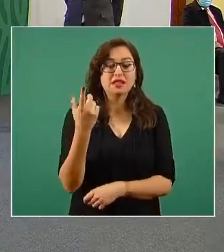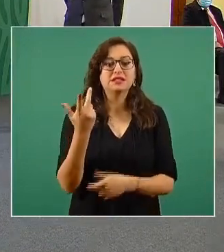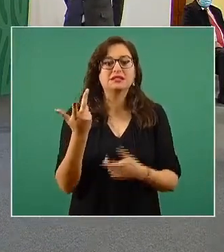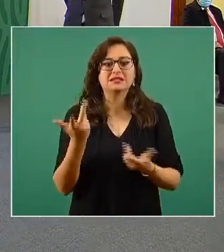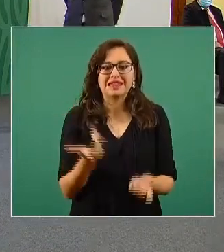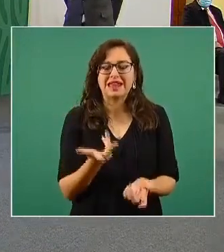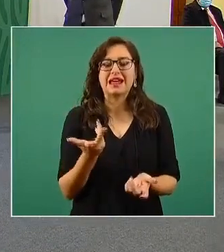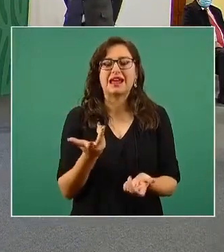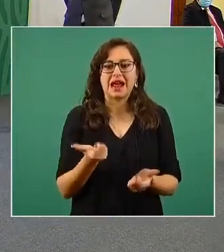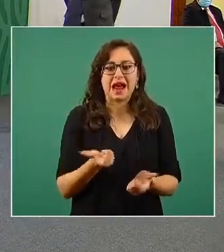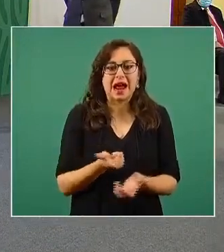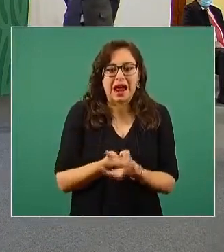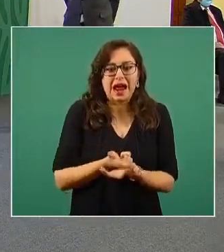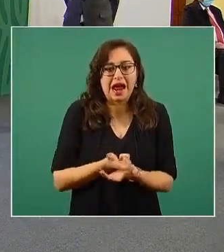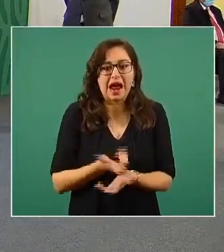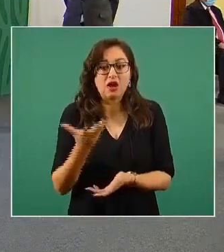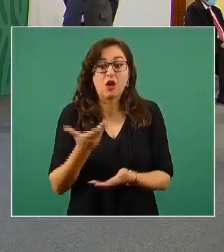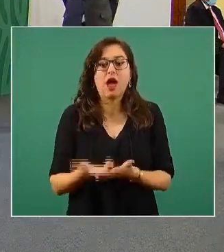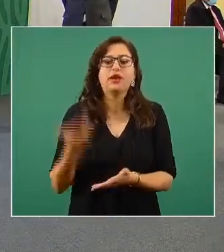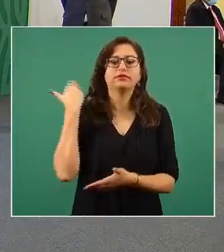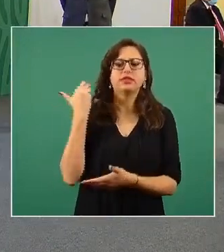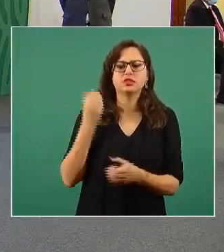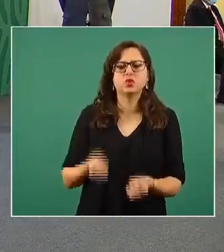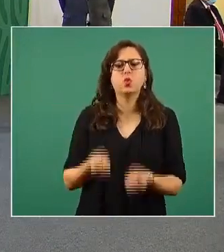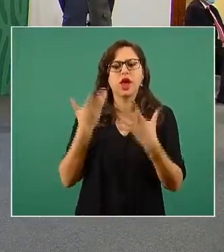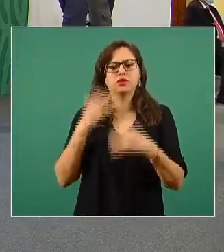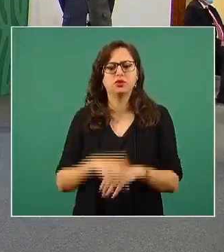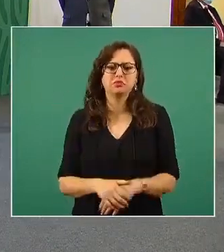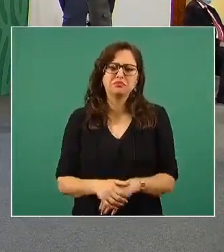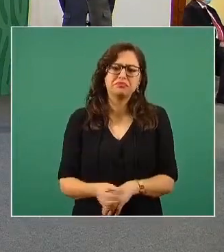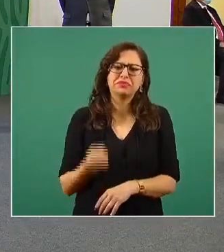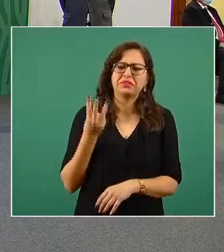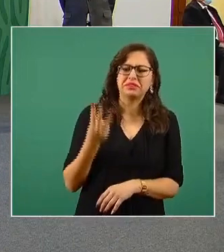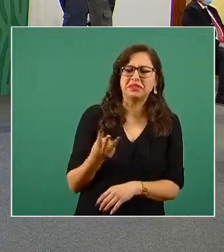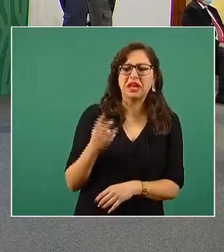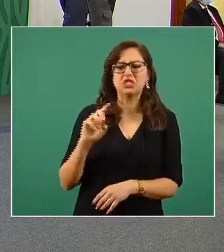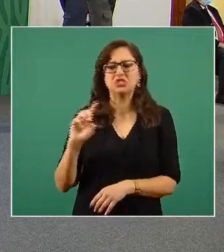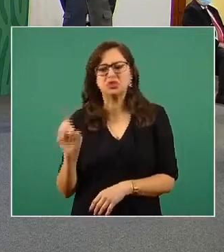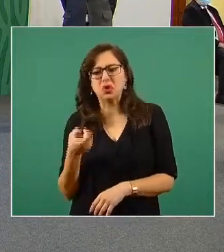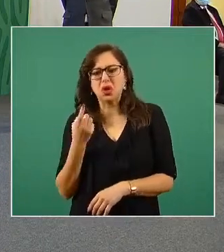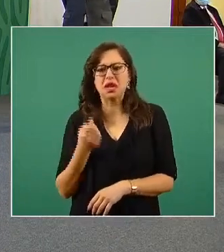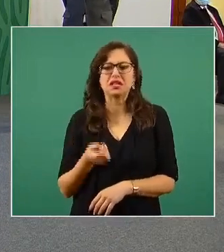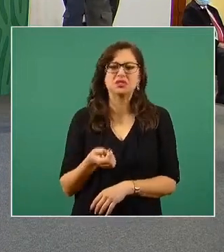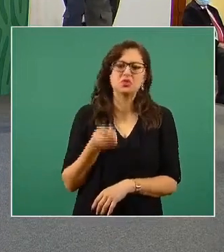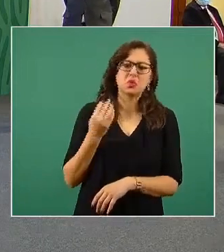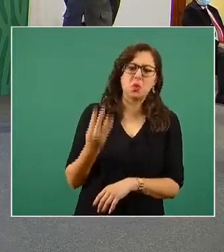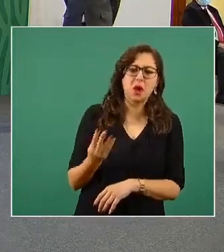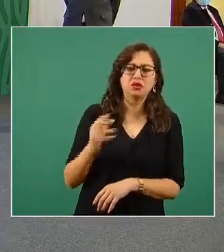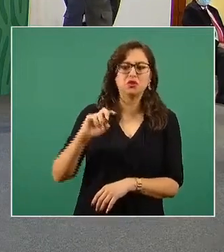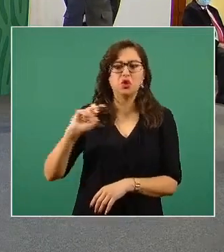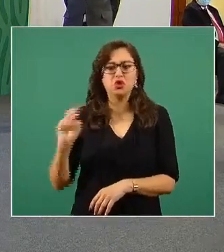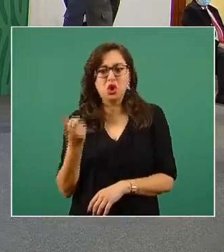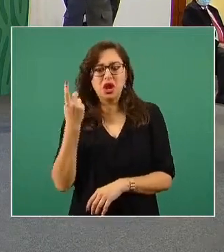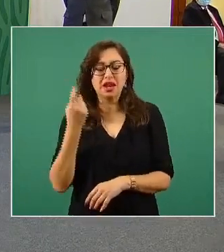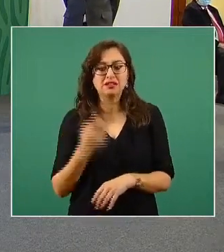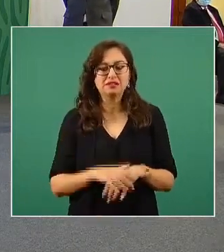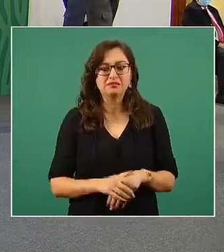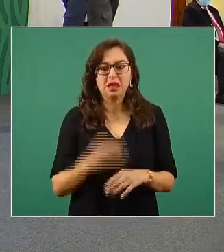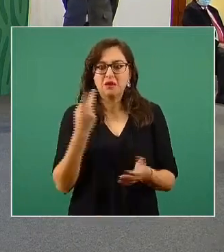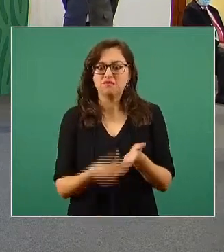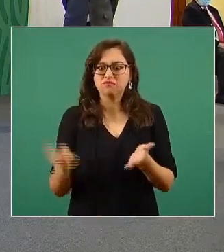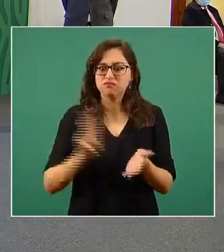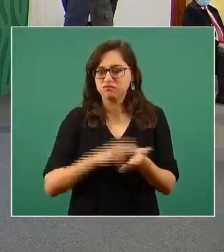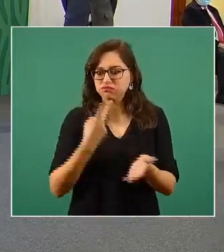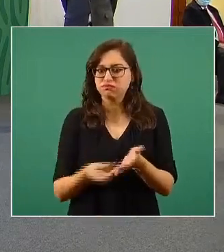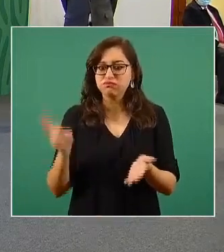¿Por qué es importante? Pues porque estaba en 3, estaba en 4, se disparó más de 5,000%, y luego va a